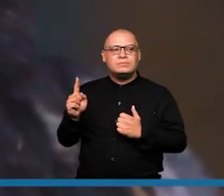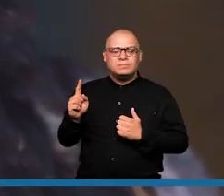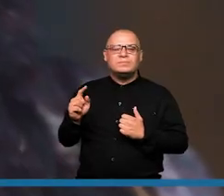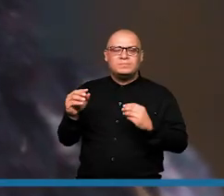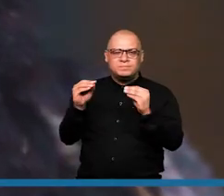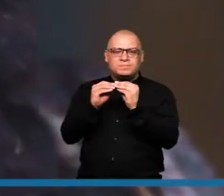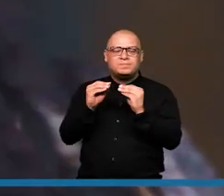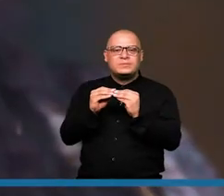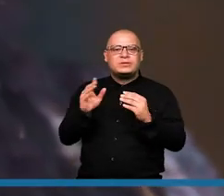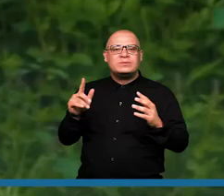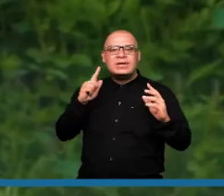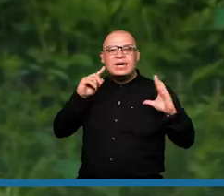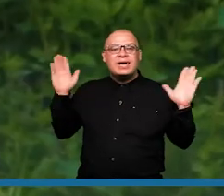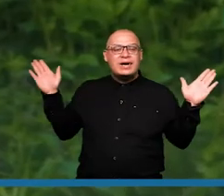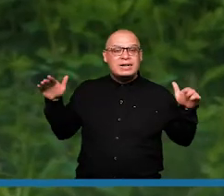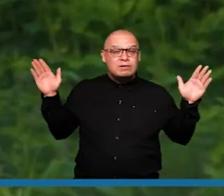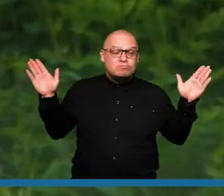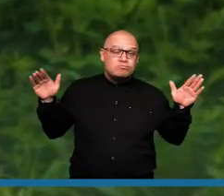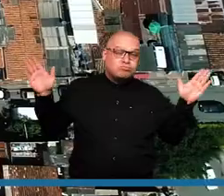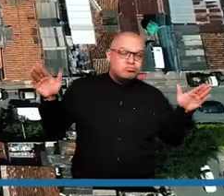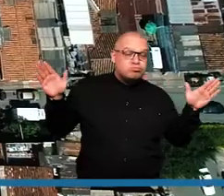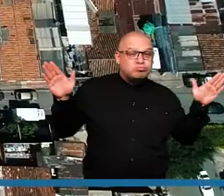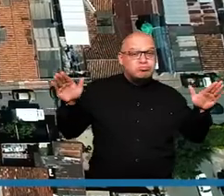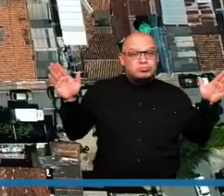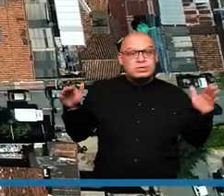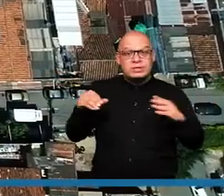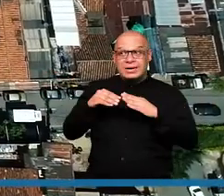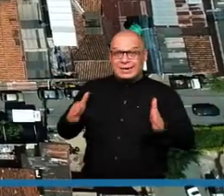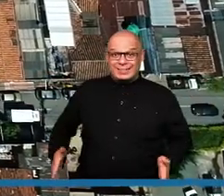Hace días un águila iba sobrevolando en